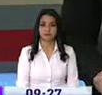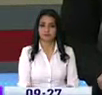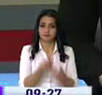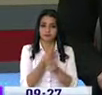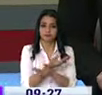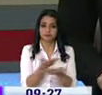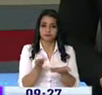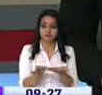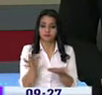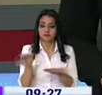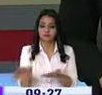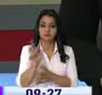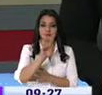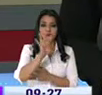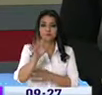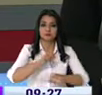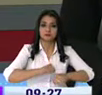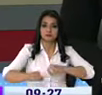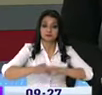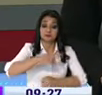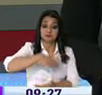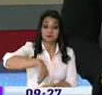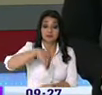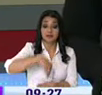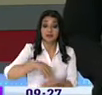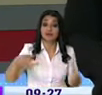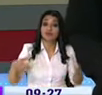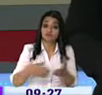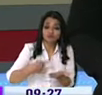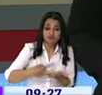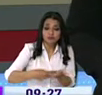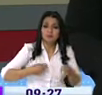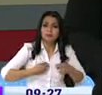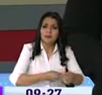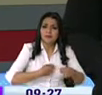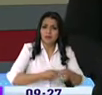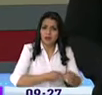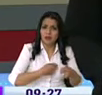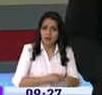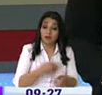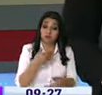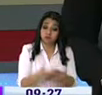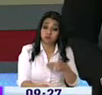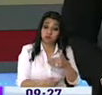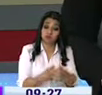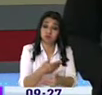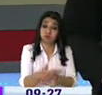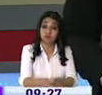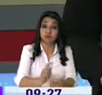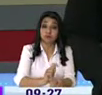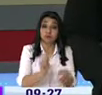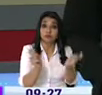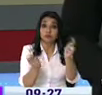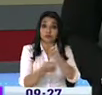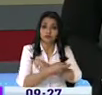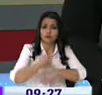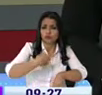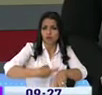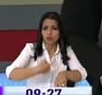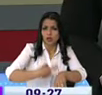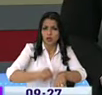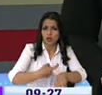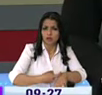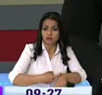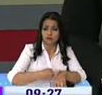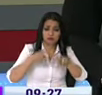Y les contamos que en el Cantón 24 de Mayo en Manabí se analiza la madera petrificada que con el pasar del tiempo se convierte en roca. Según